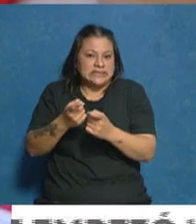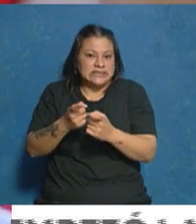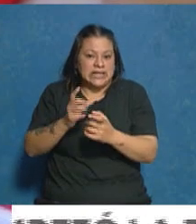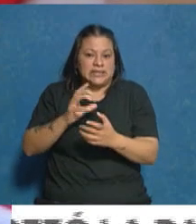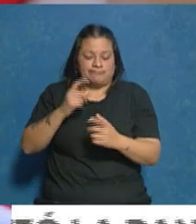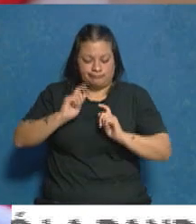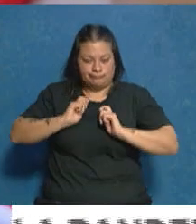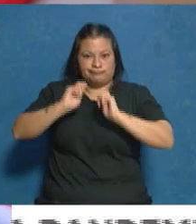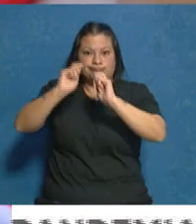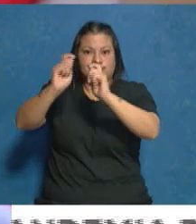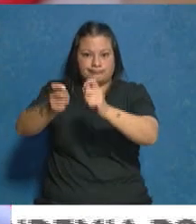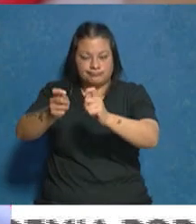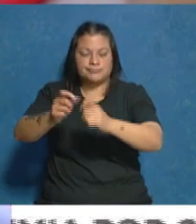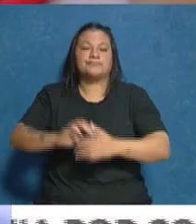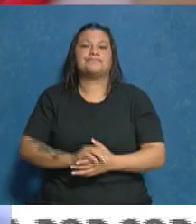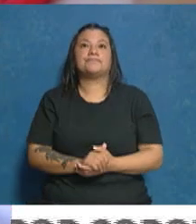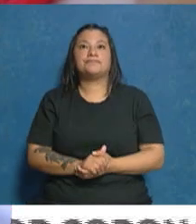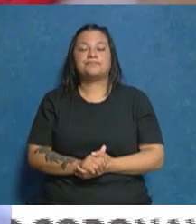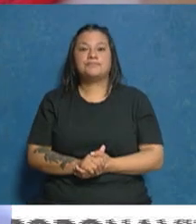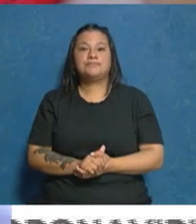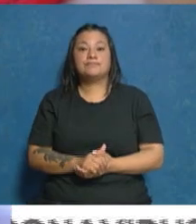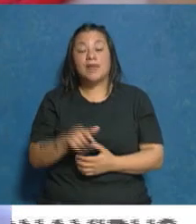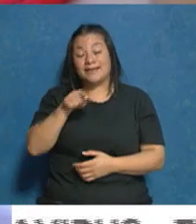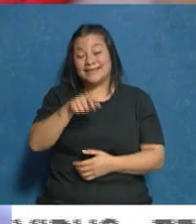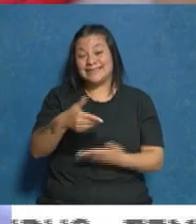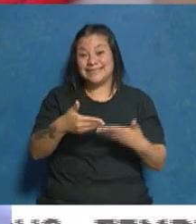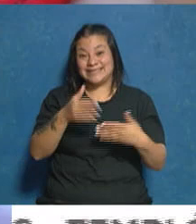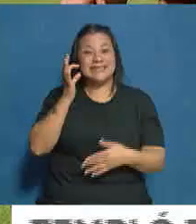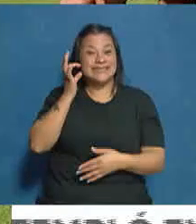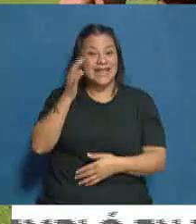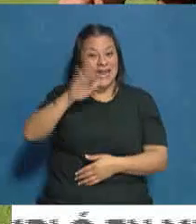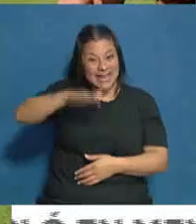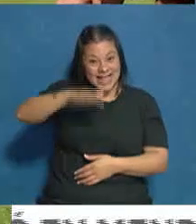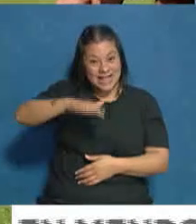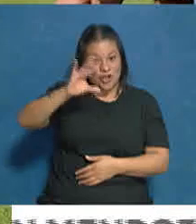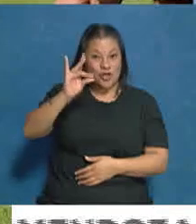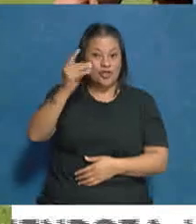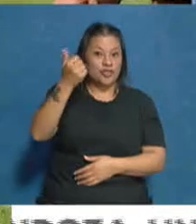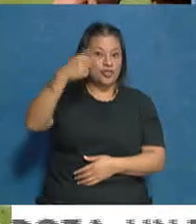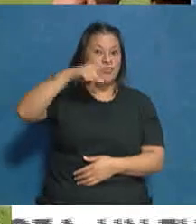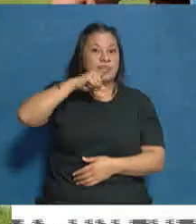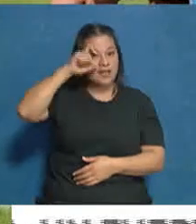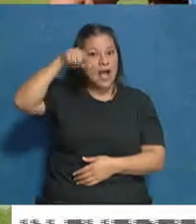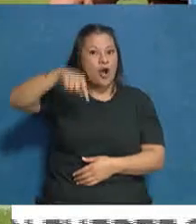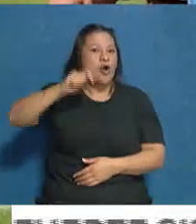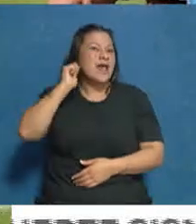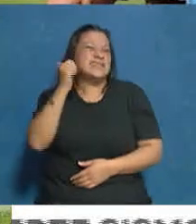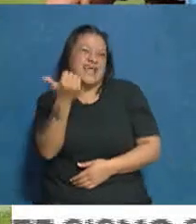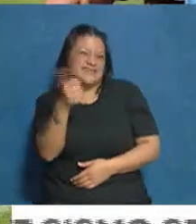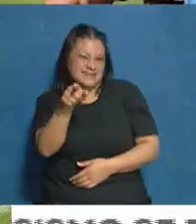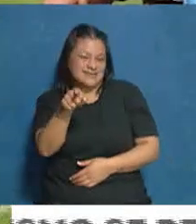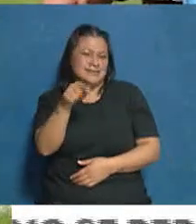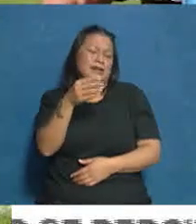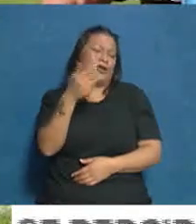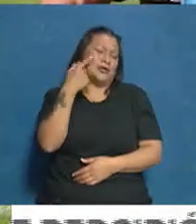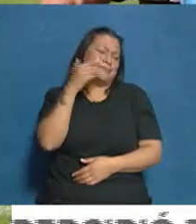trasplantados de la médula ósea. Bueno, Dante ahora ya tiene 6 años. Nosotros lo conocimos desde muy chiquito. Ese